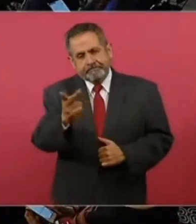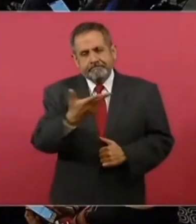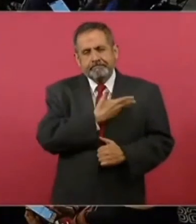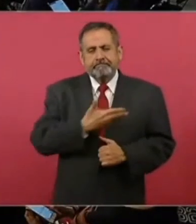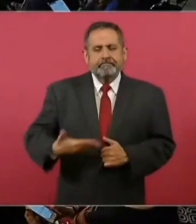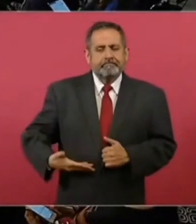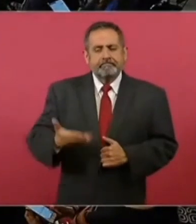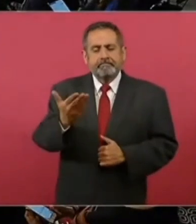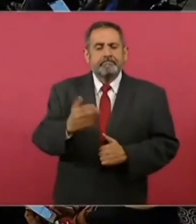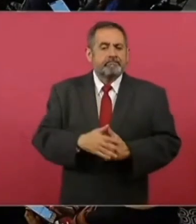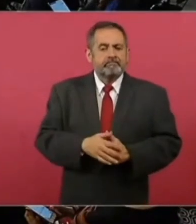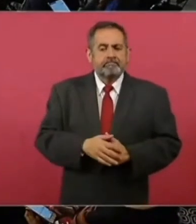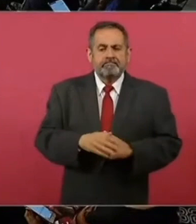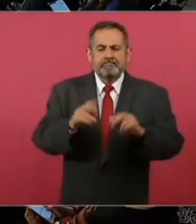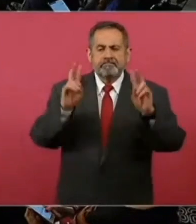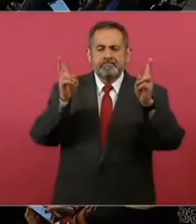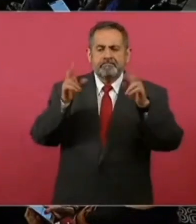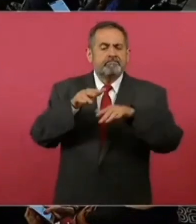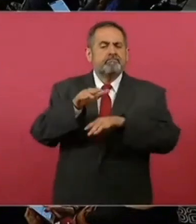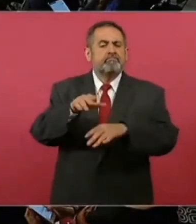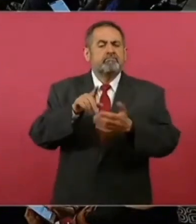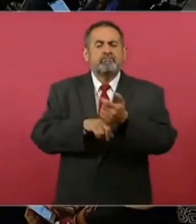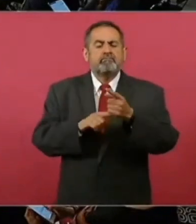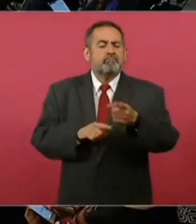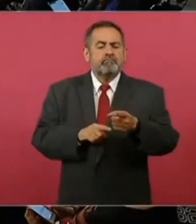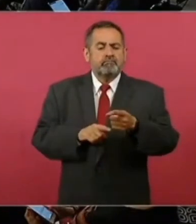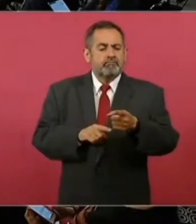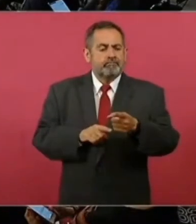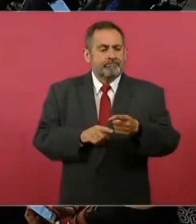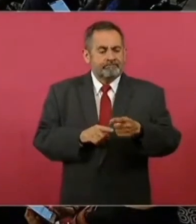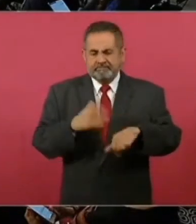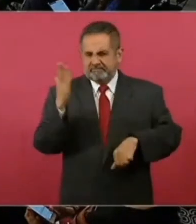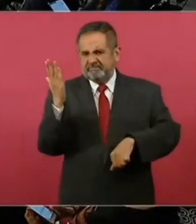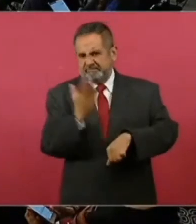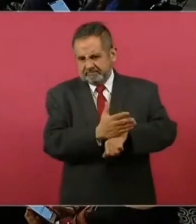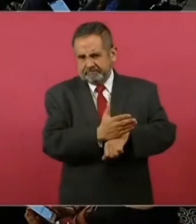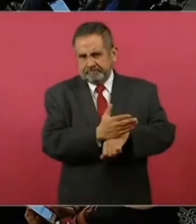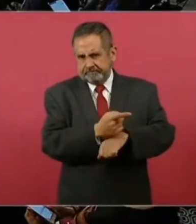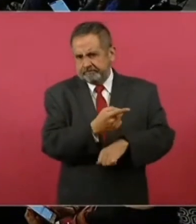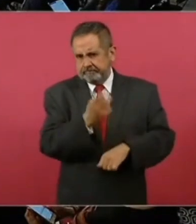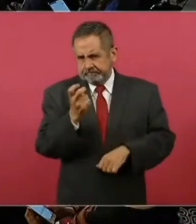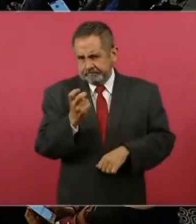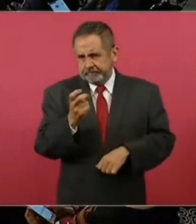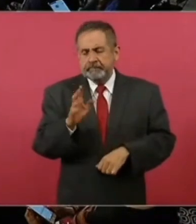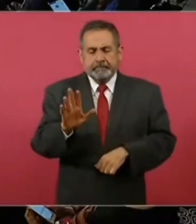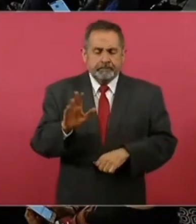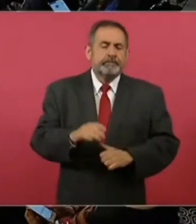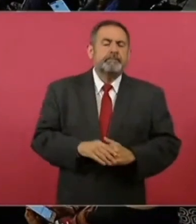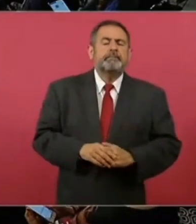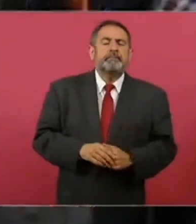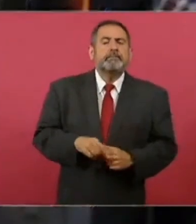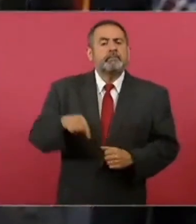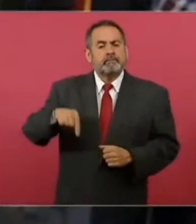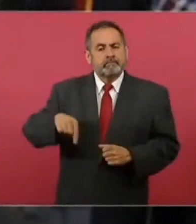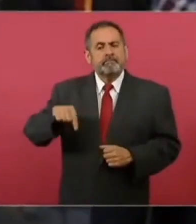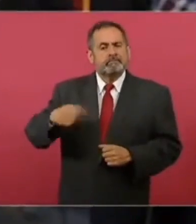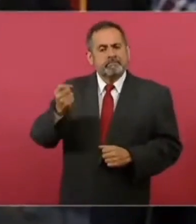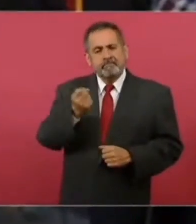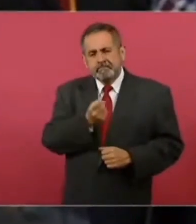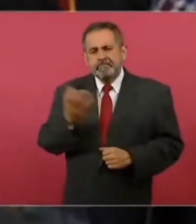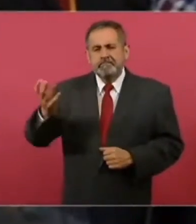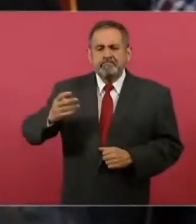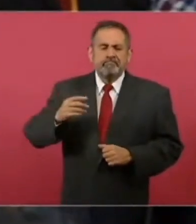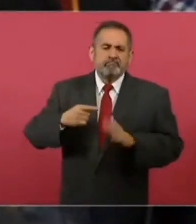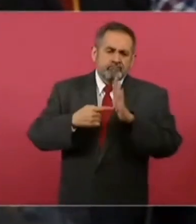el tema en cuanto al tema de impunidad aquí se han expuesto varios